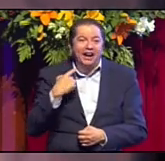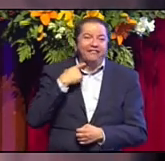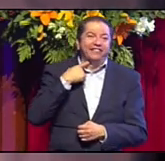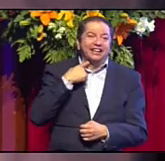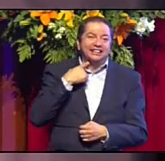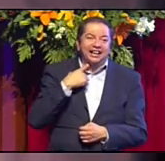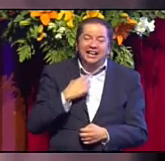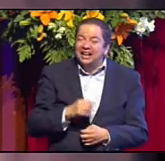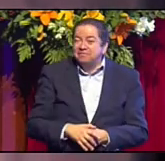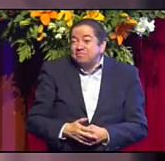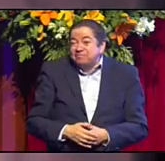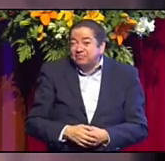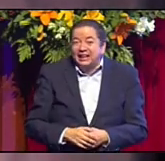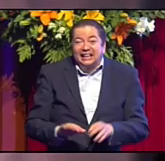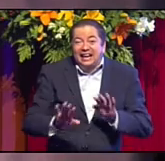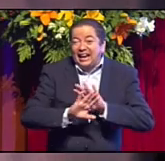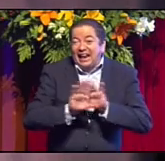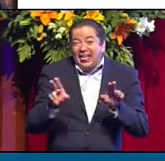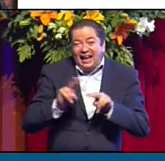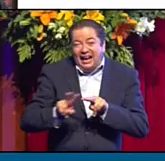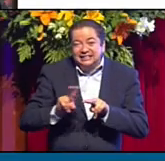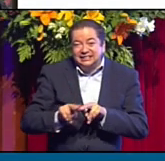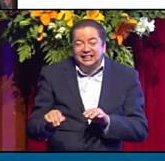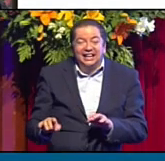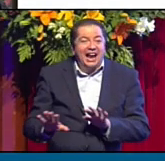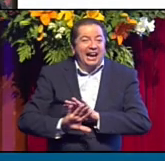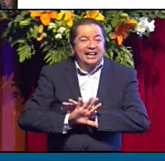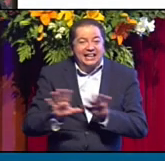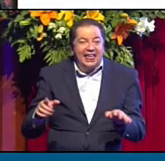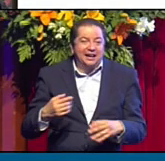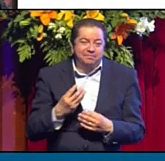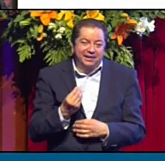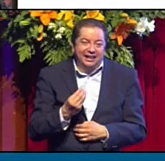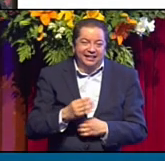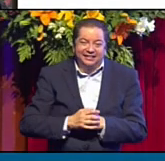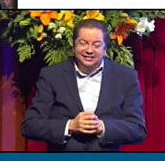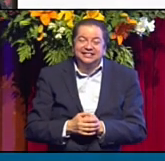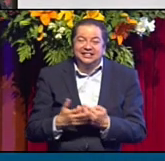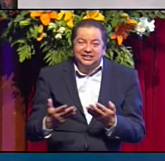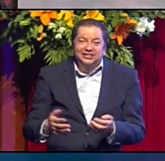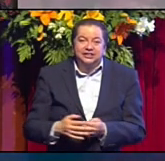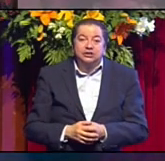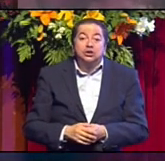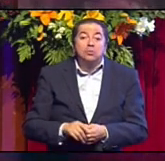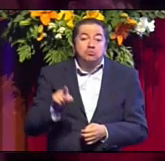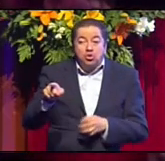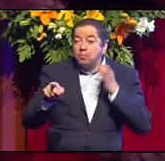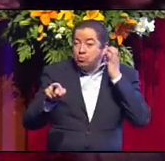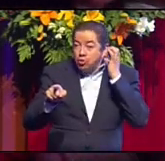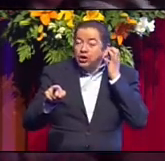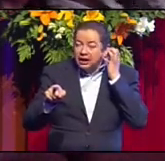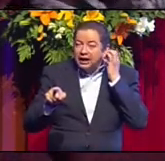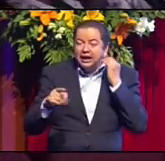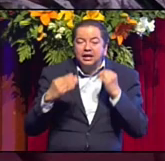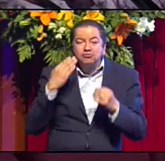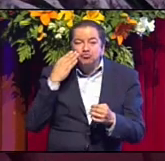porque el que nada hace, nada teme. ¿No es así? Por lo cual, son mujeres